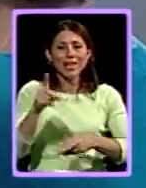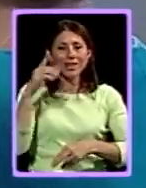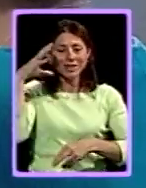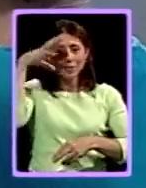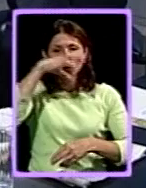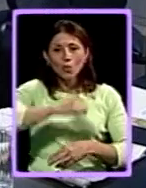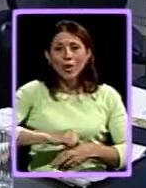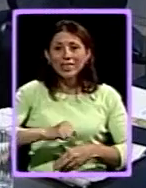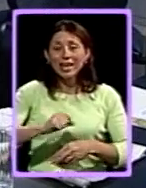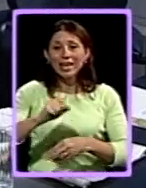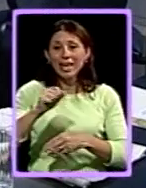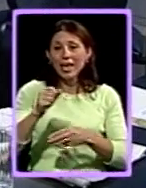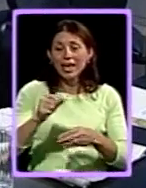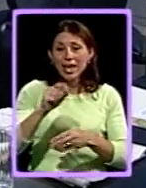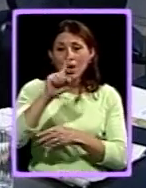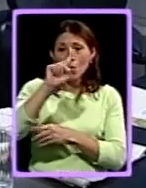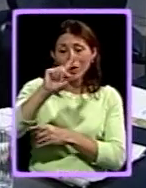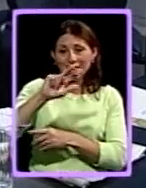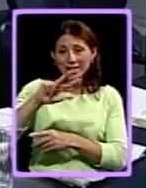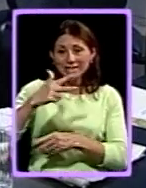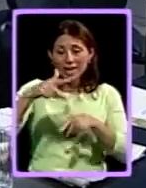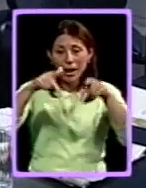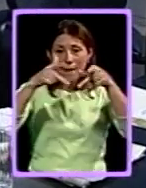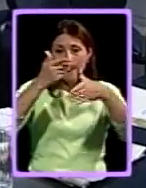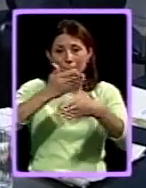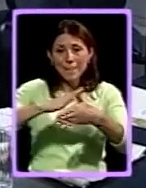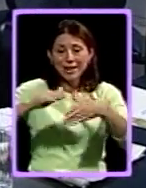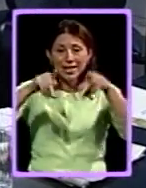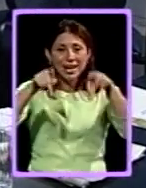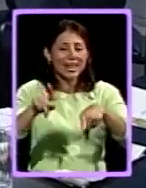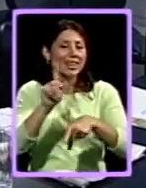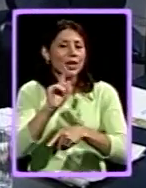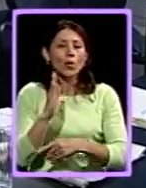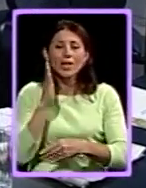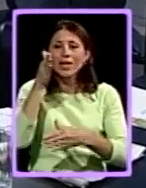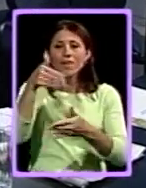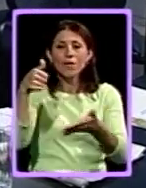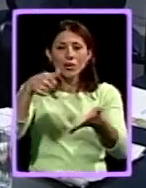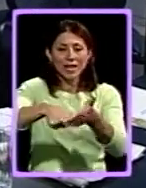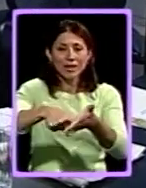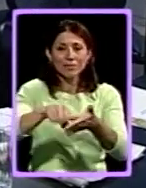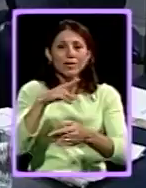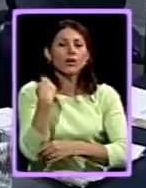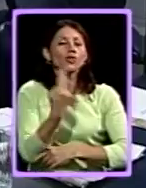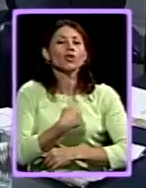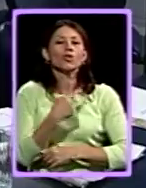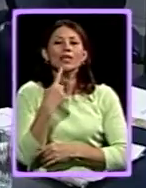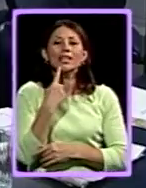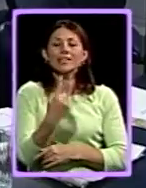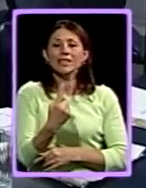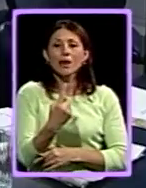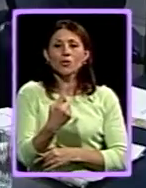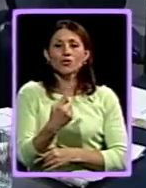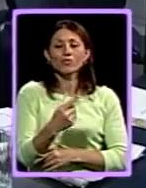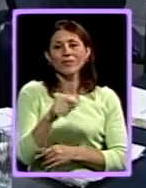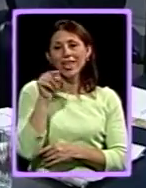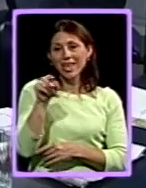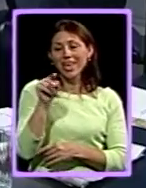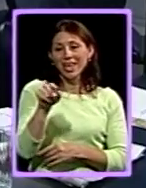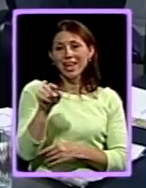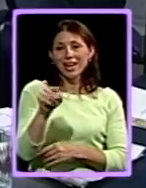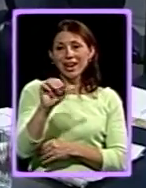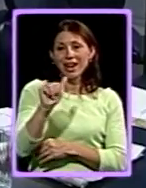que no iba a votar. Y nosotros veníamos diciendo, vea, en el mejor de los escenarios, el abstencionismo va a ser igual al de las 2 últimas